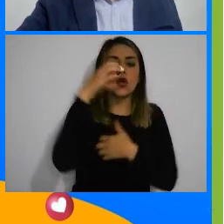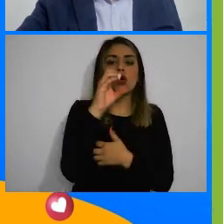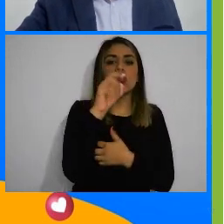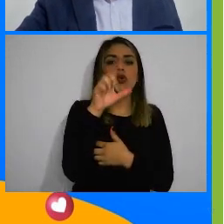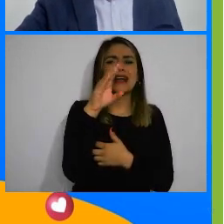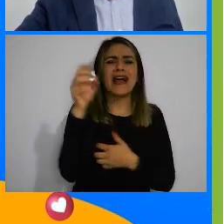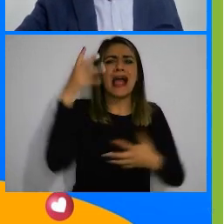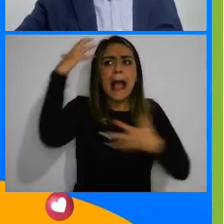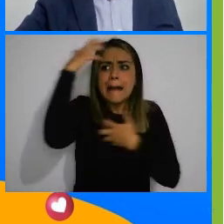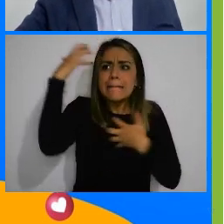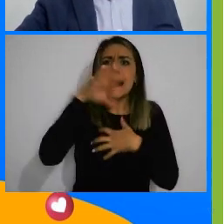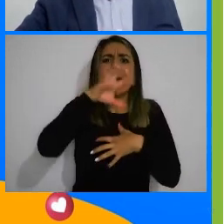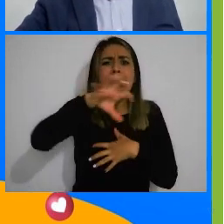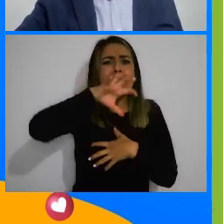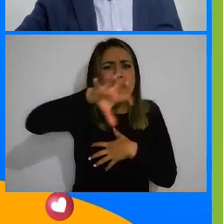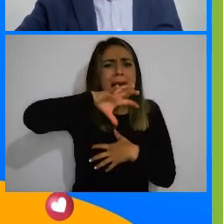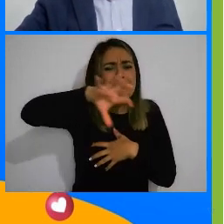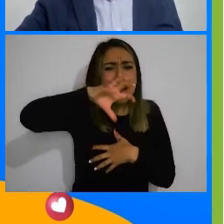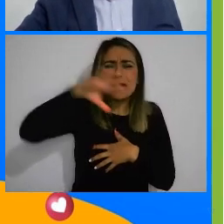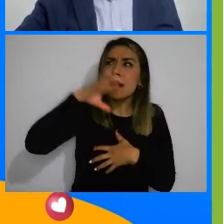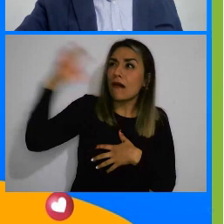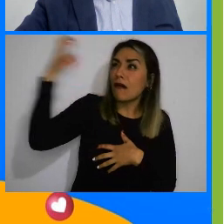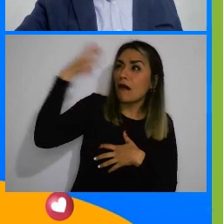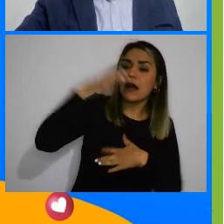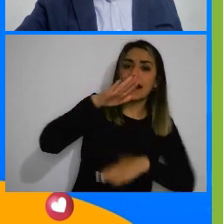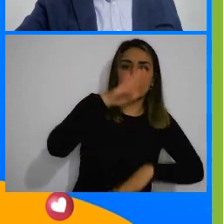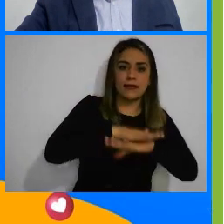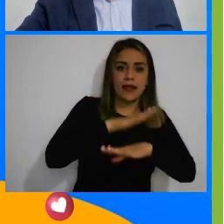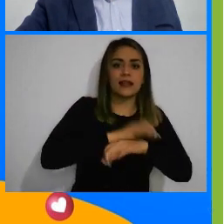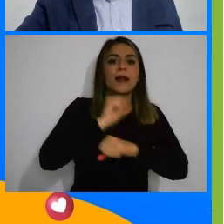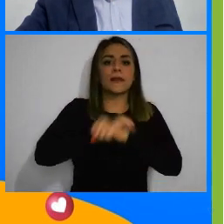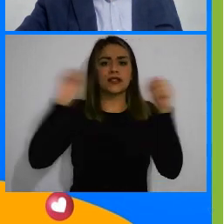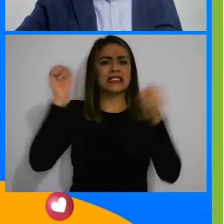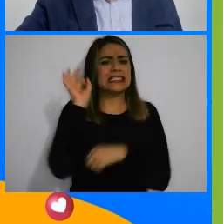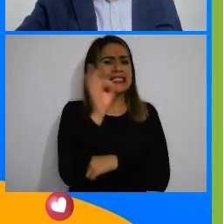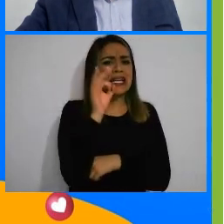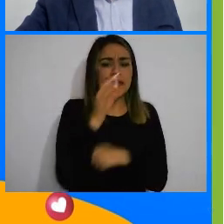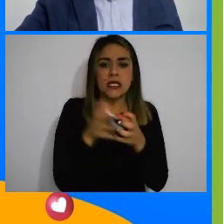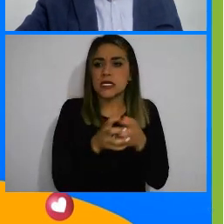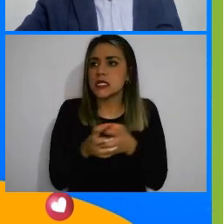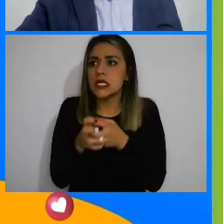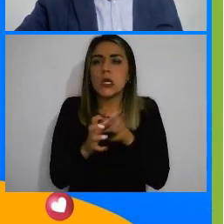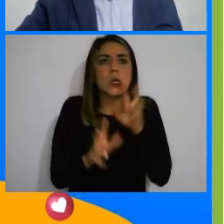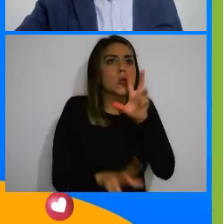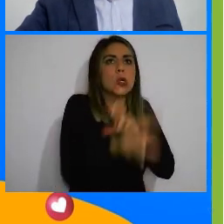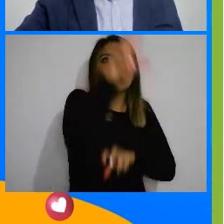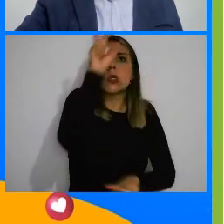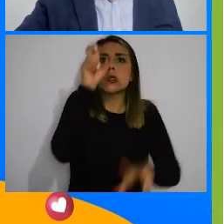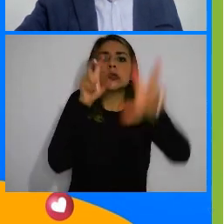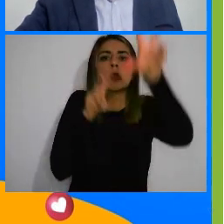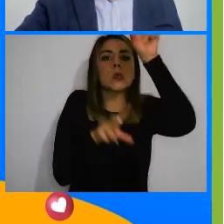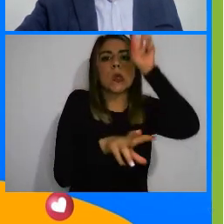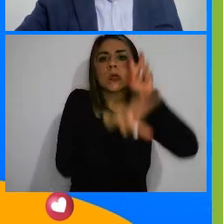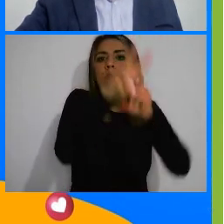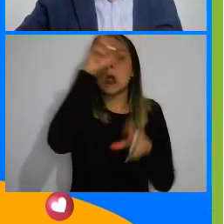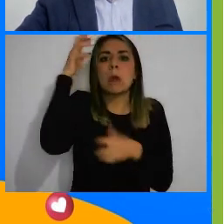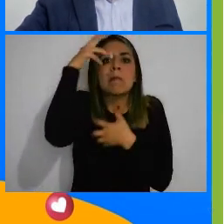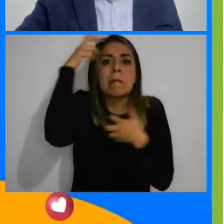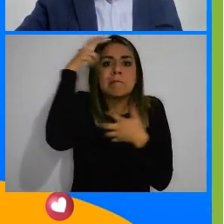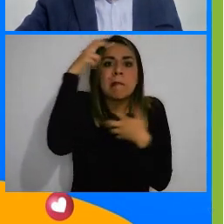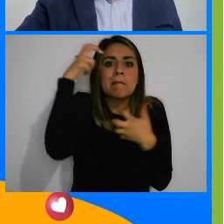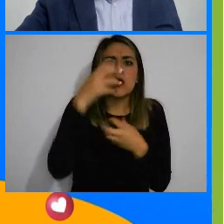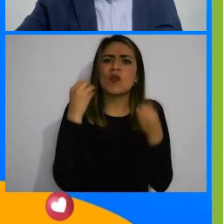una bulla al atardecer y al amanecer. Siempre anda en manada. Es una bulla fuertísima. Eso es como